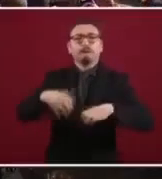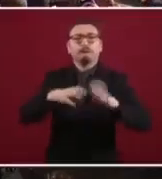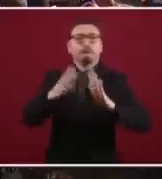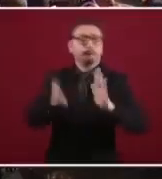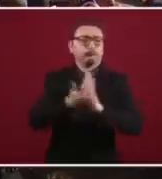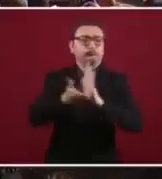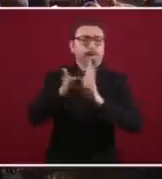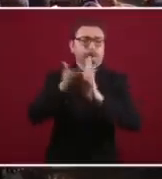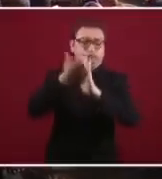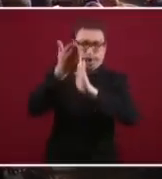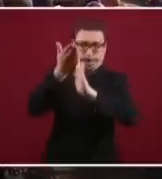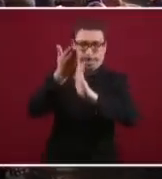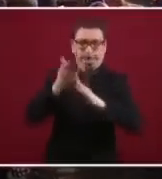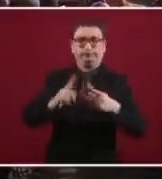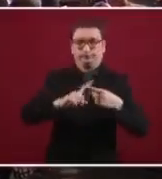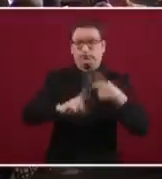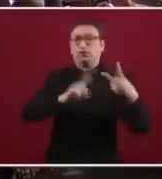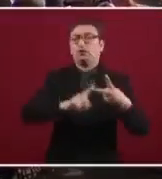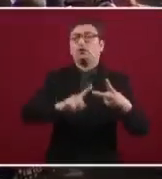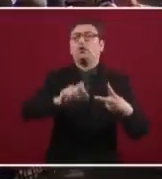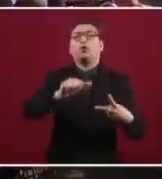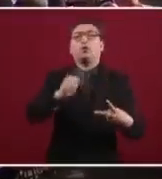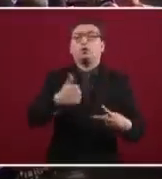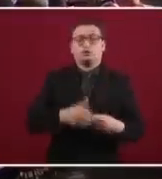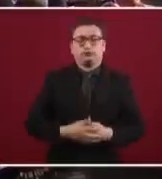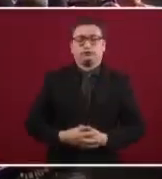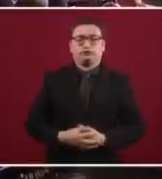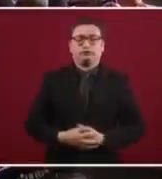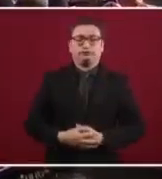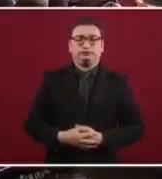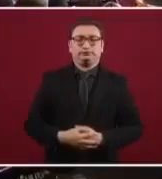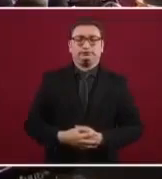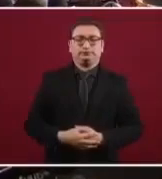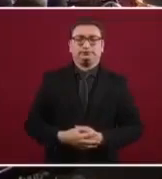abajo. Lo segundo, ya empezamos